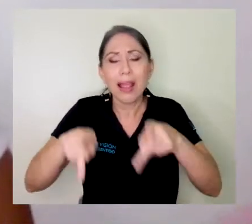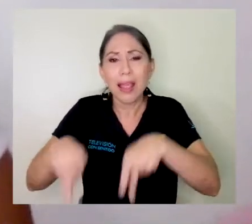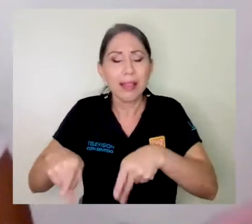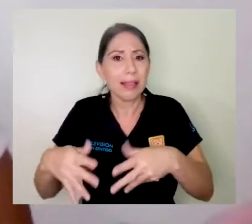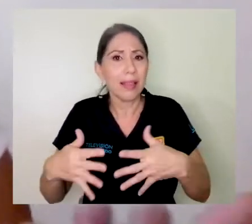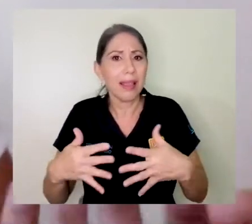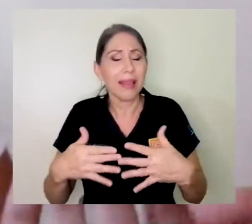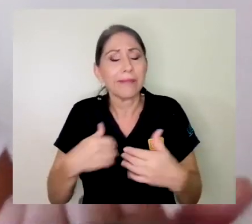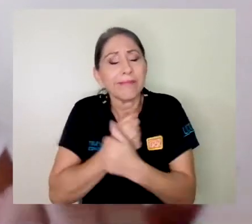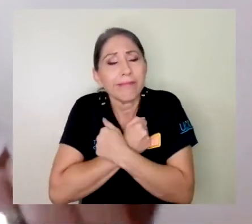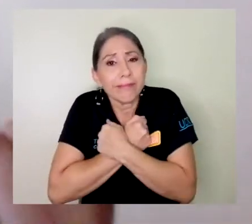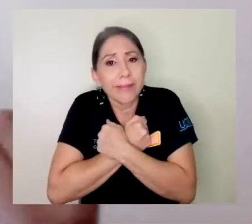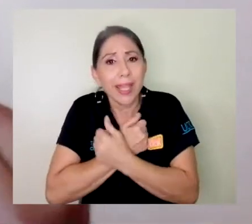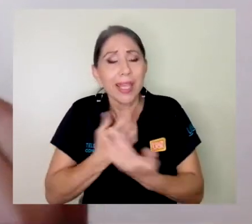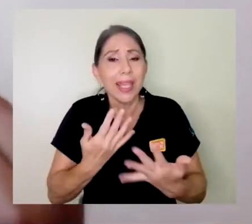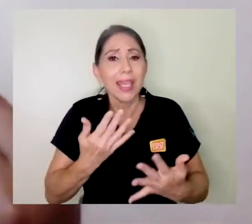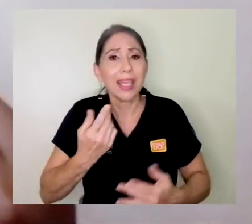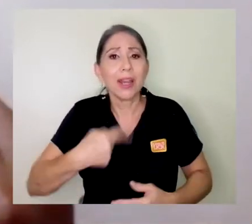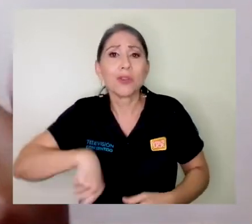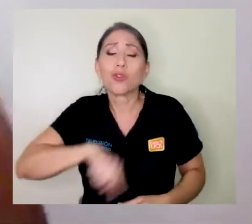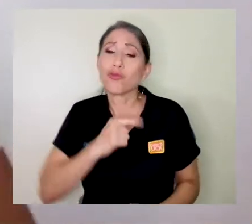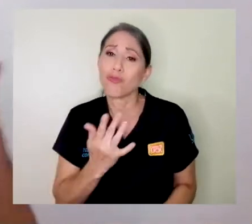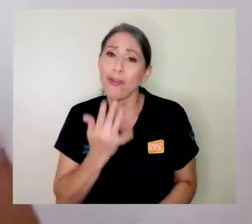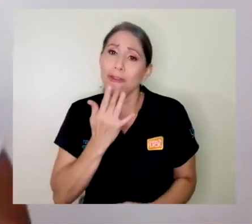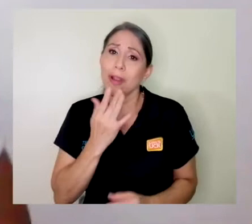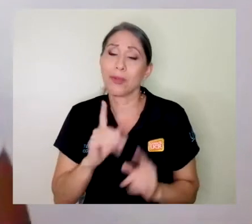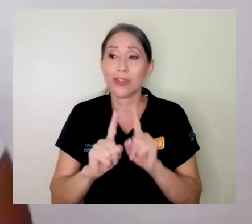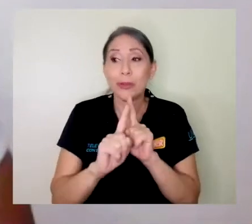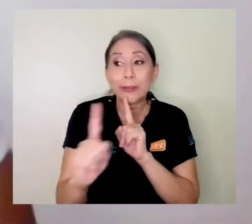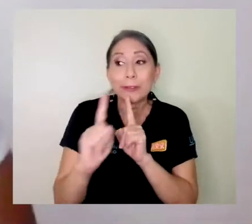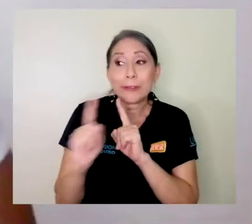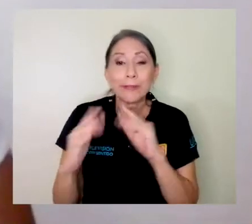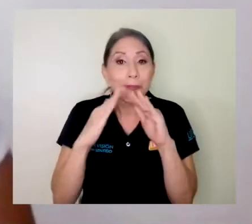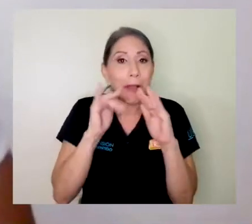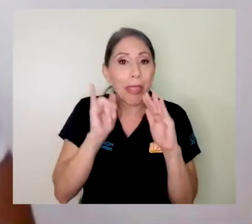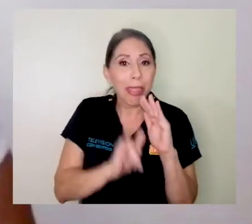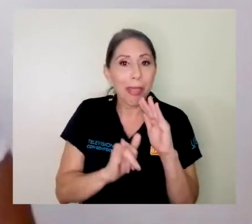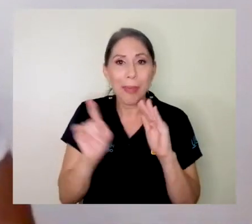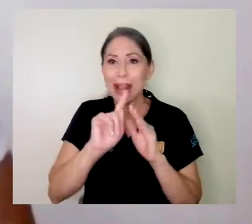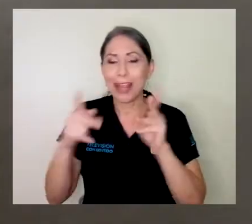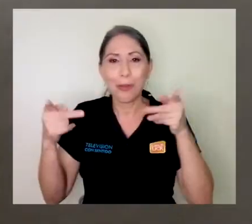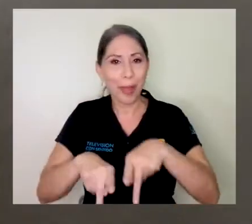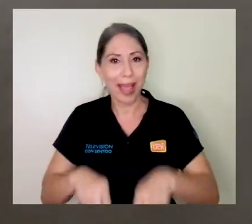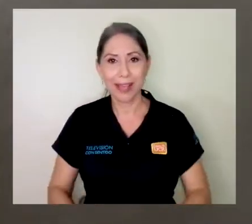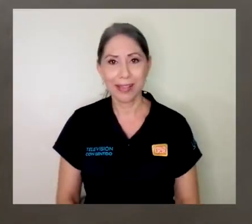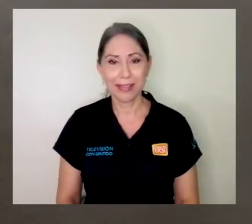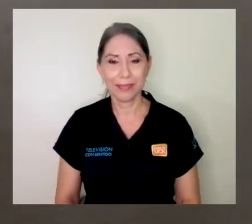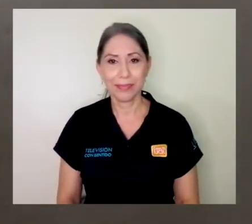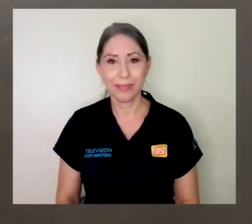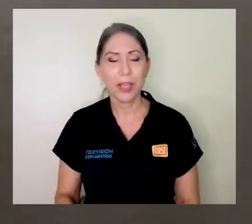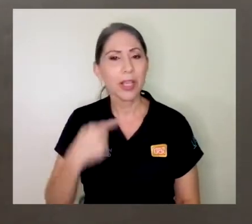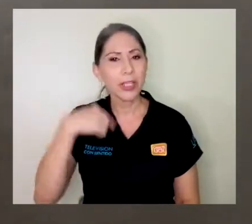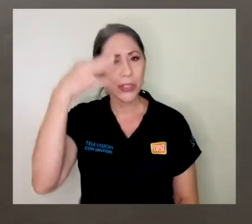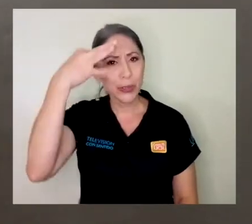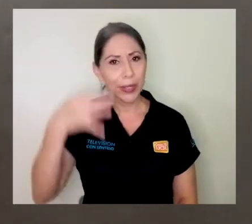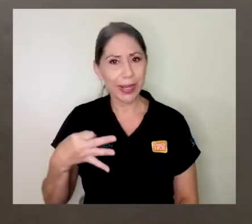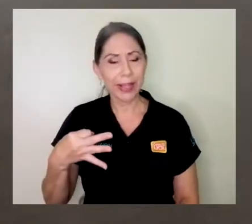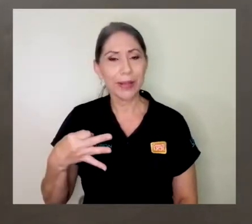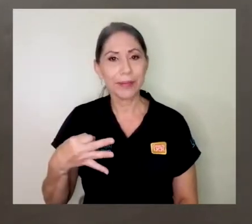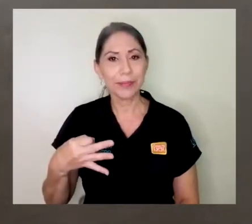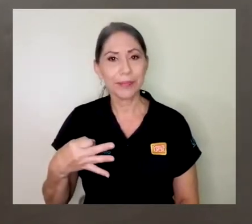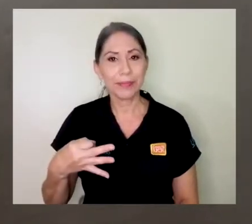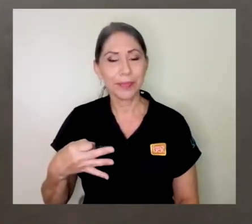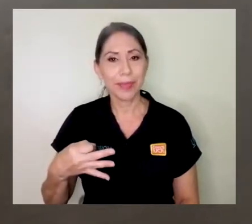que yo amo y que finalmente optamos por distanciarnos para que eso no pase. Yo creo que